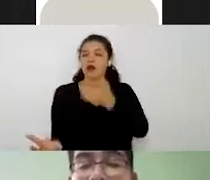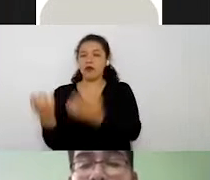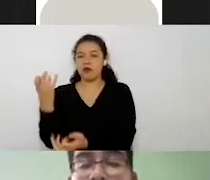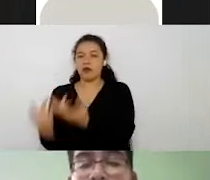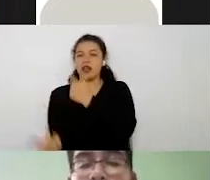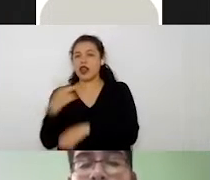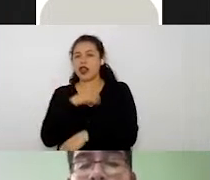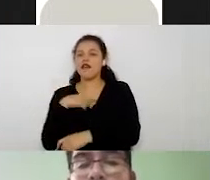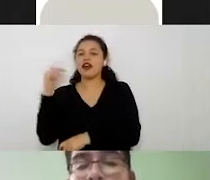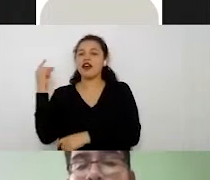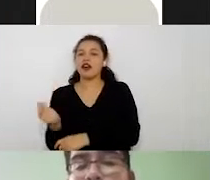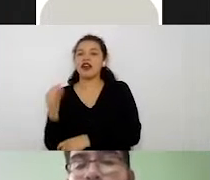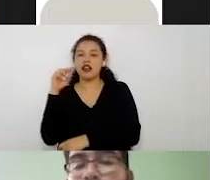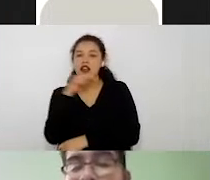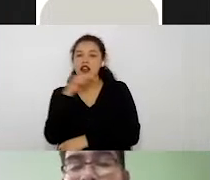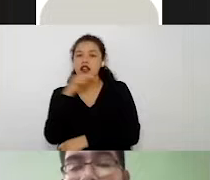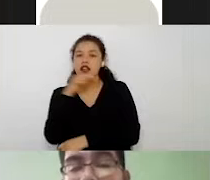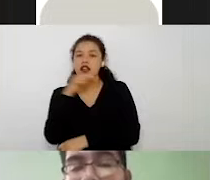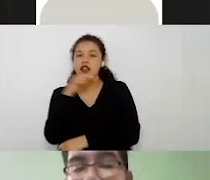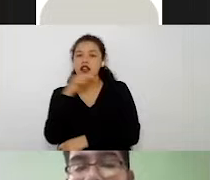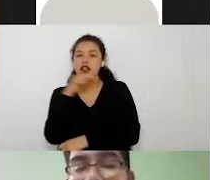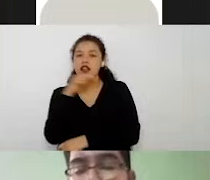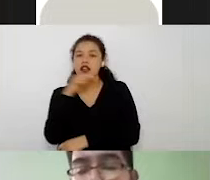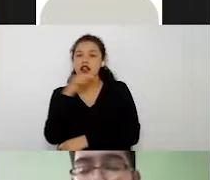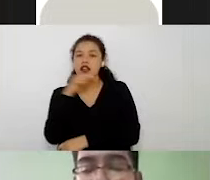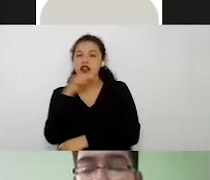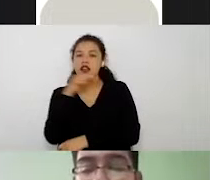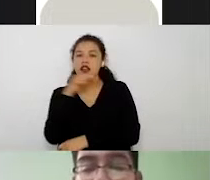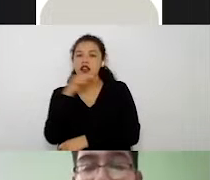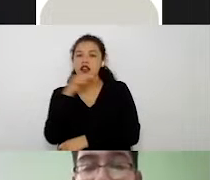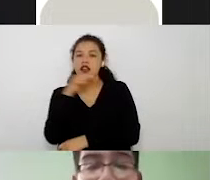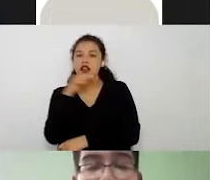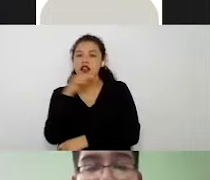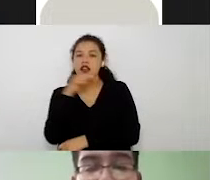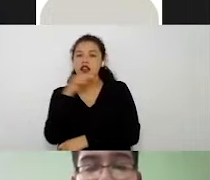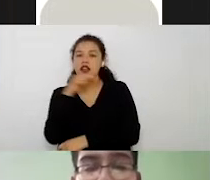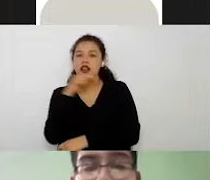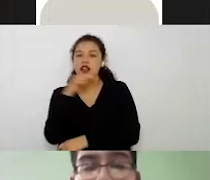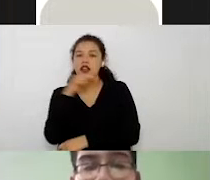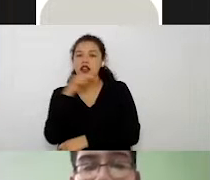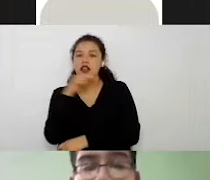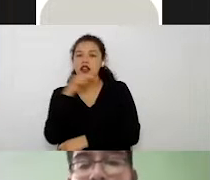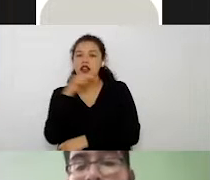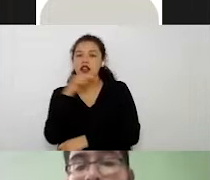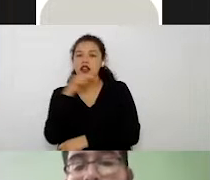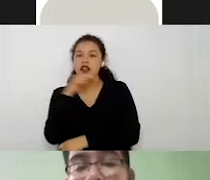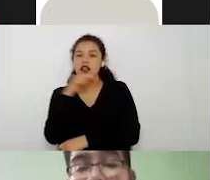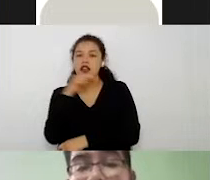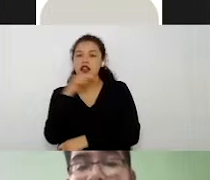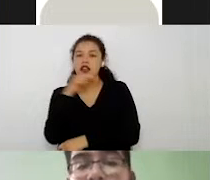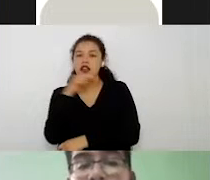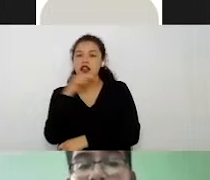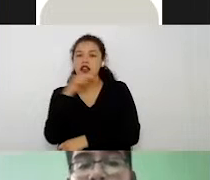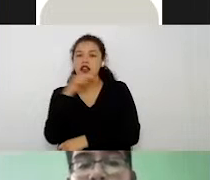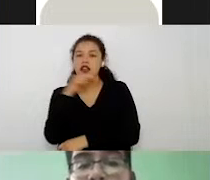manera inmediata, y en caso de sismos, pues se hace una vez terminado el movimiento. Ahora estábamos hablando